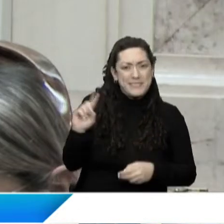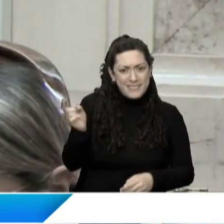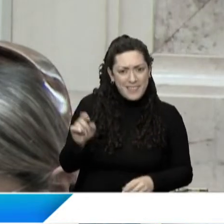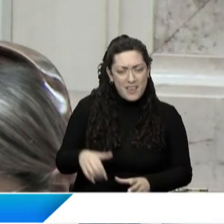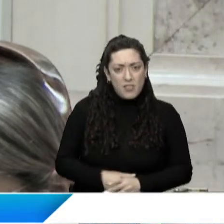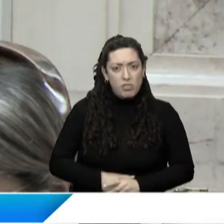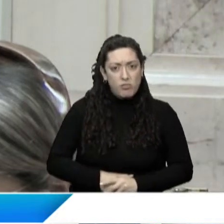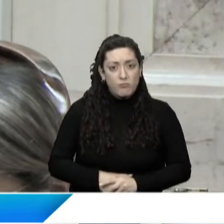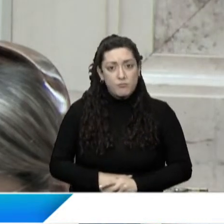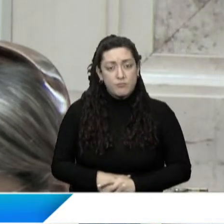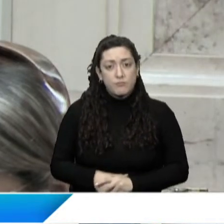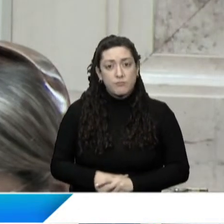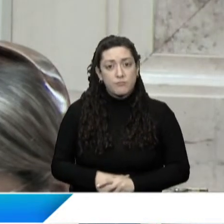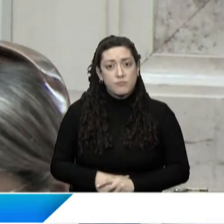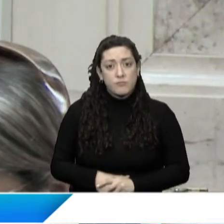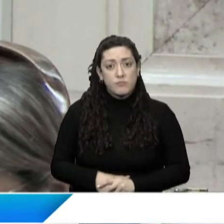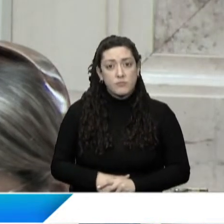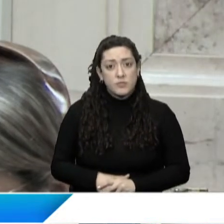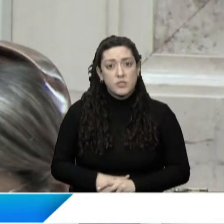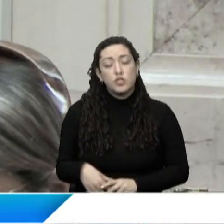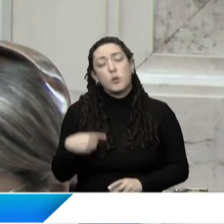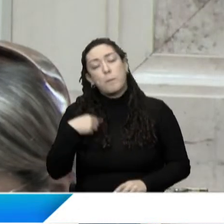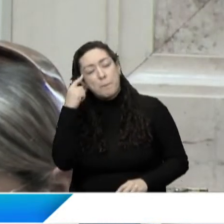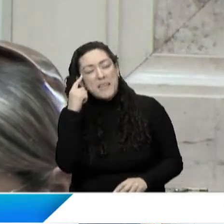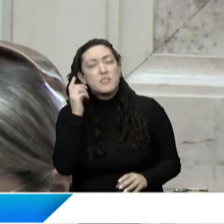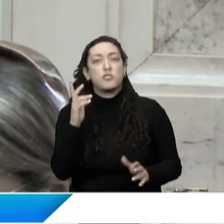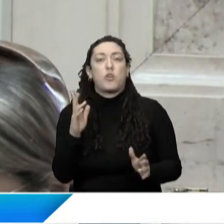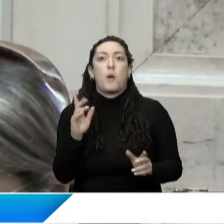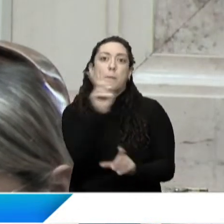Creo que hay una especulación